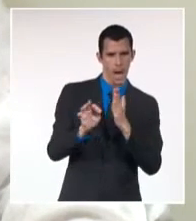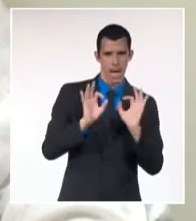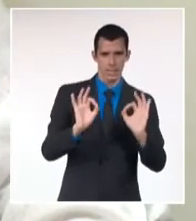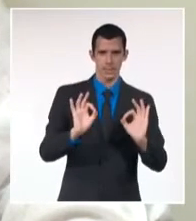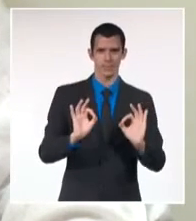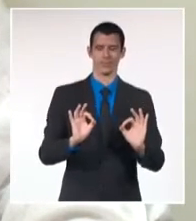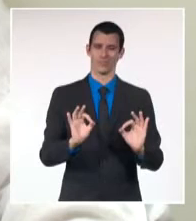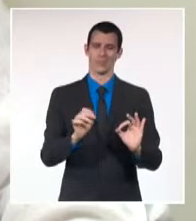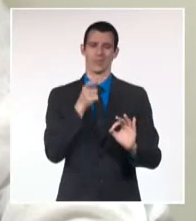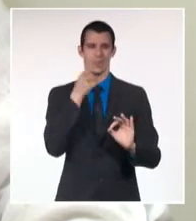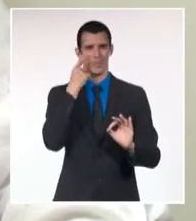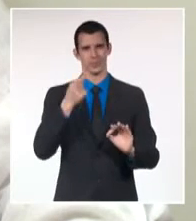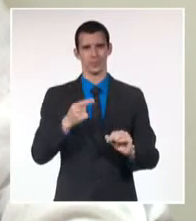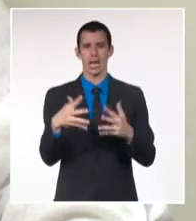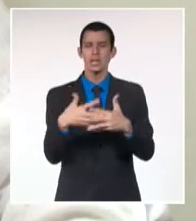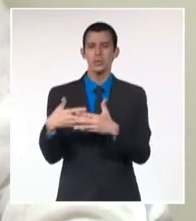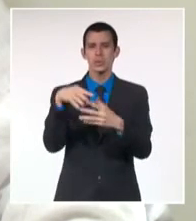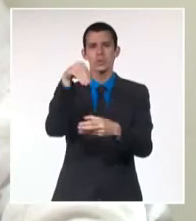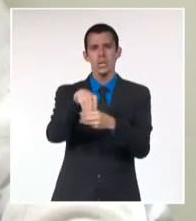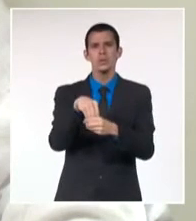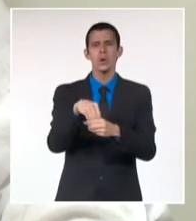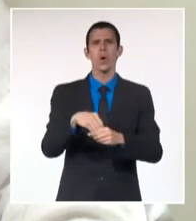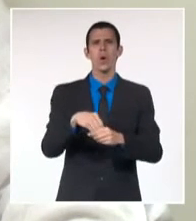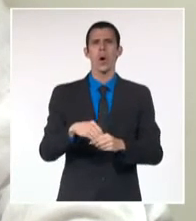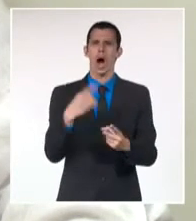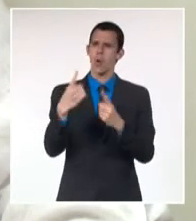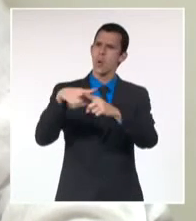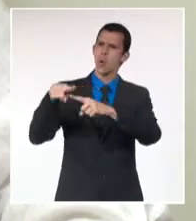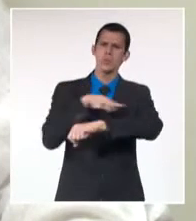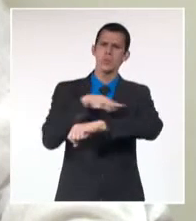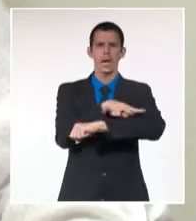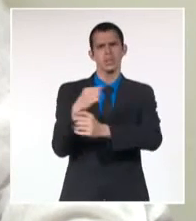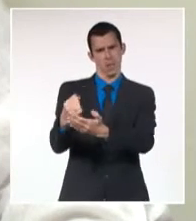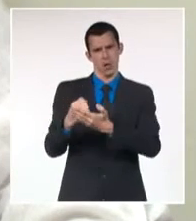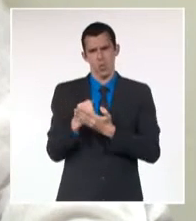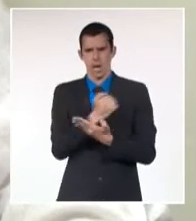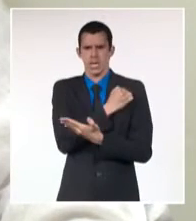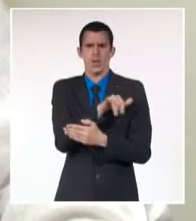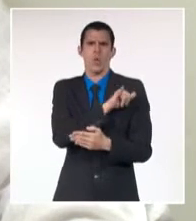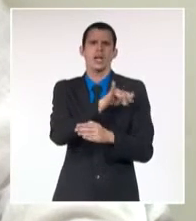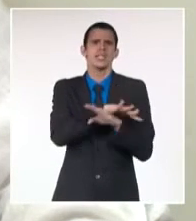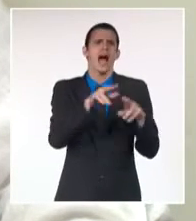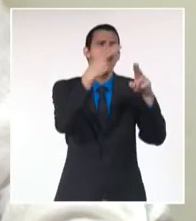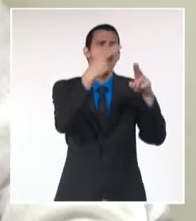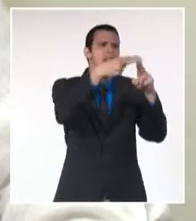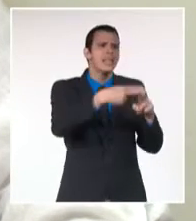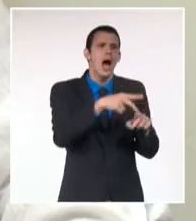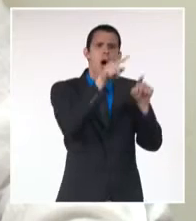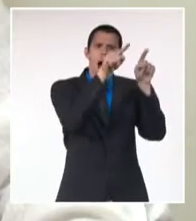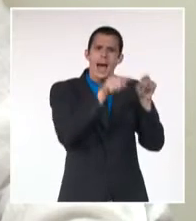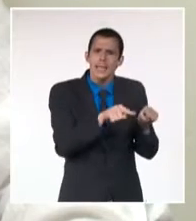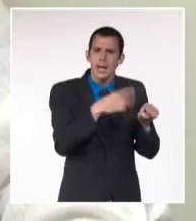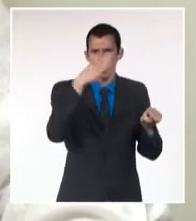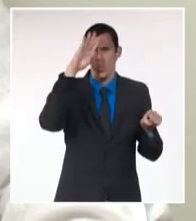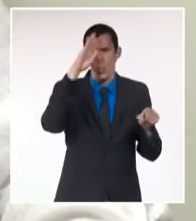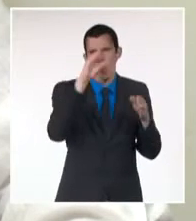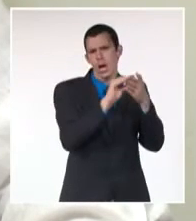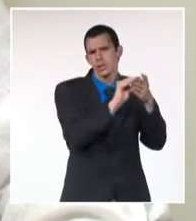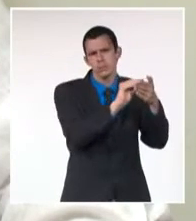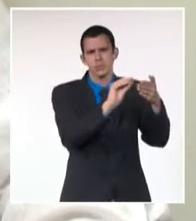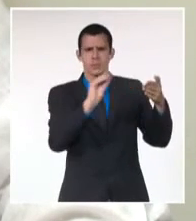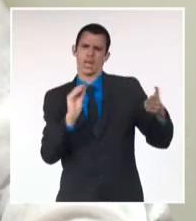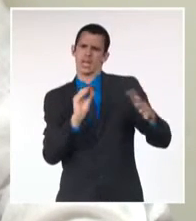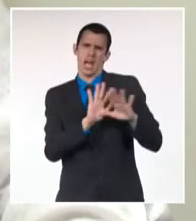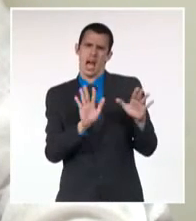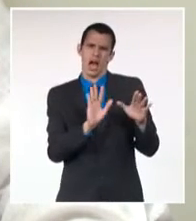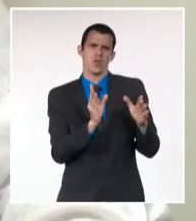Cuba se retire de esa lista. Hay que recordar que hace un año 80 congresistas demócratas le escribieron